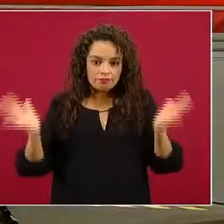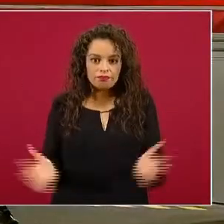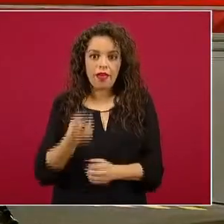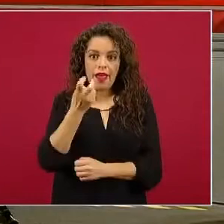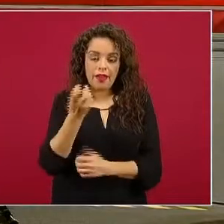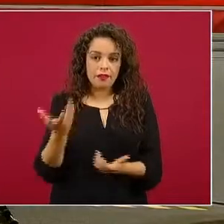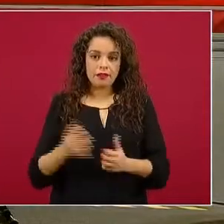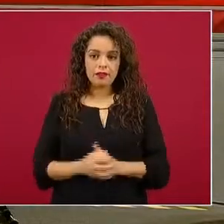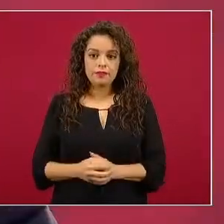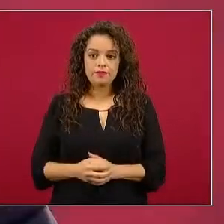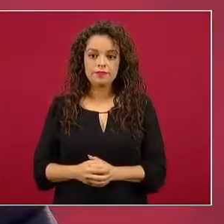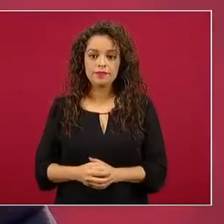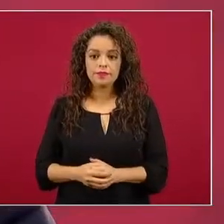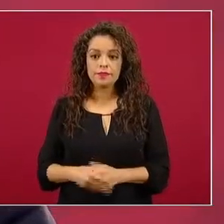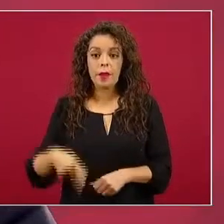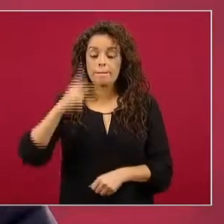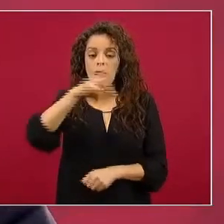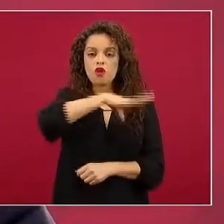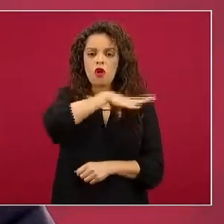federal, conscientes de estas